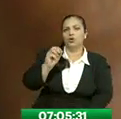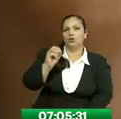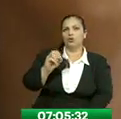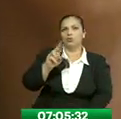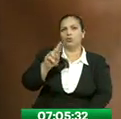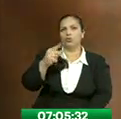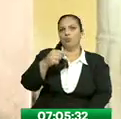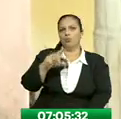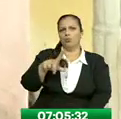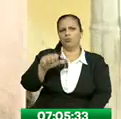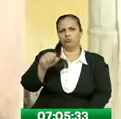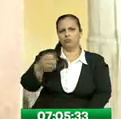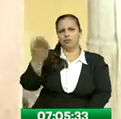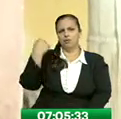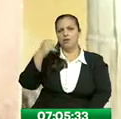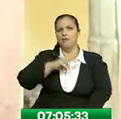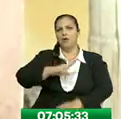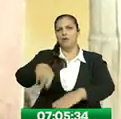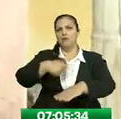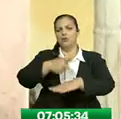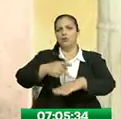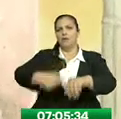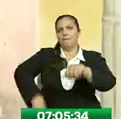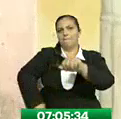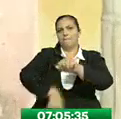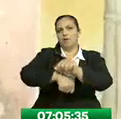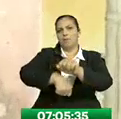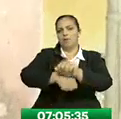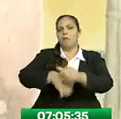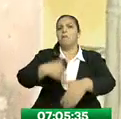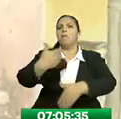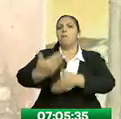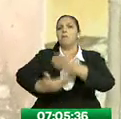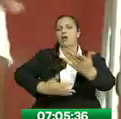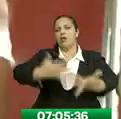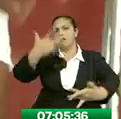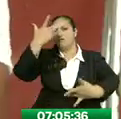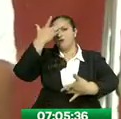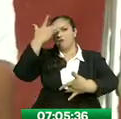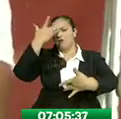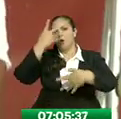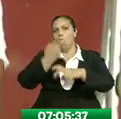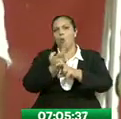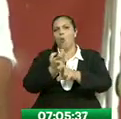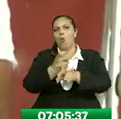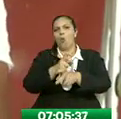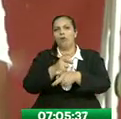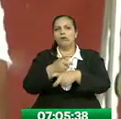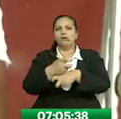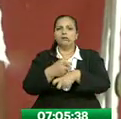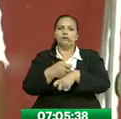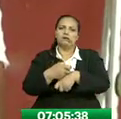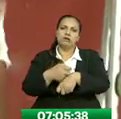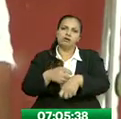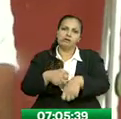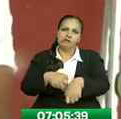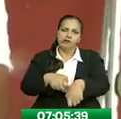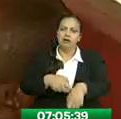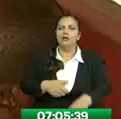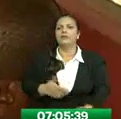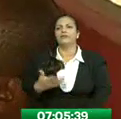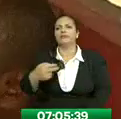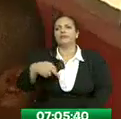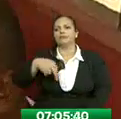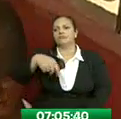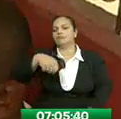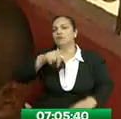enfermedad degenerativa lo obligó a caminar mediante el uso de muletas, las mismas que ya se encontraban en mal estado.